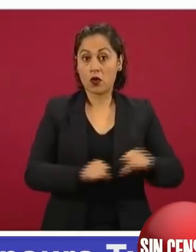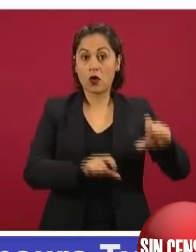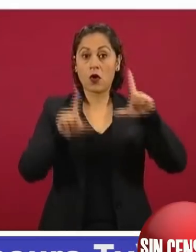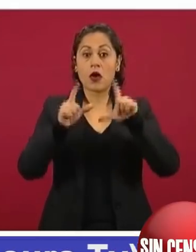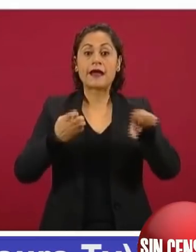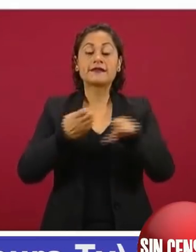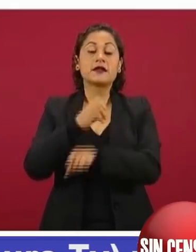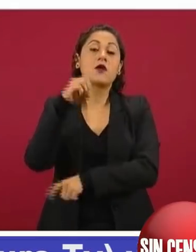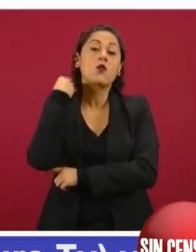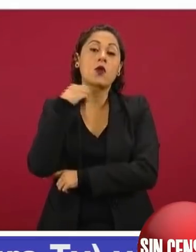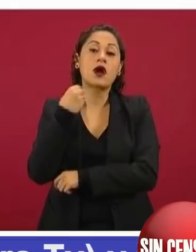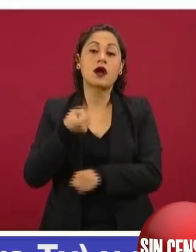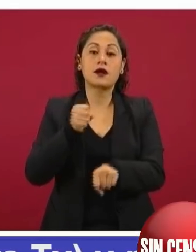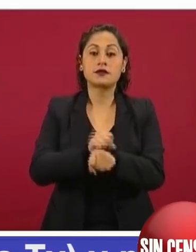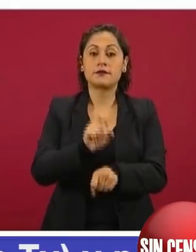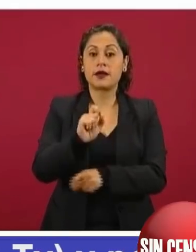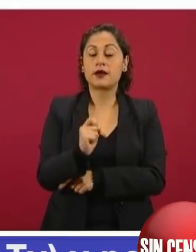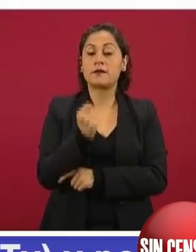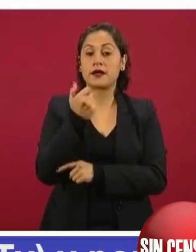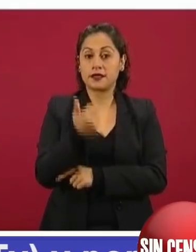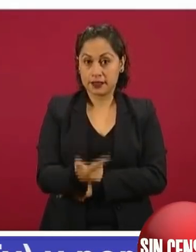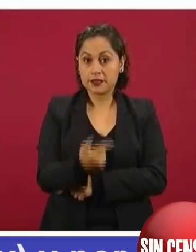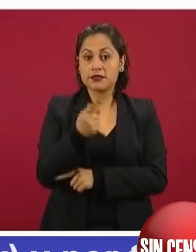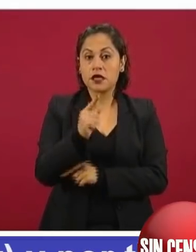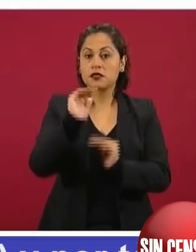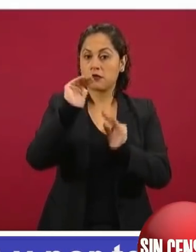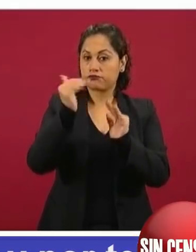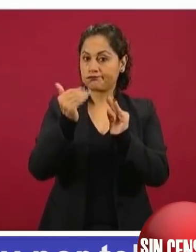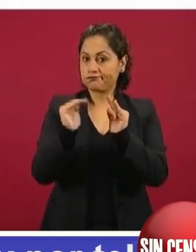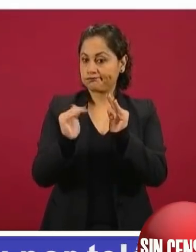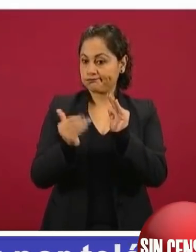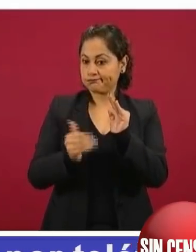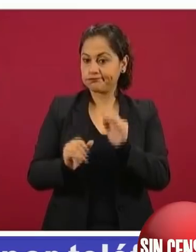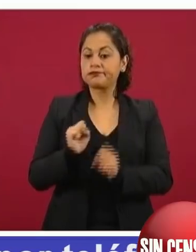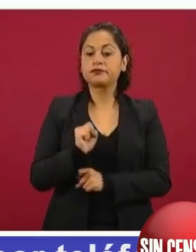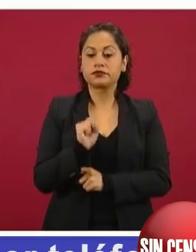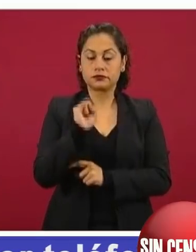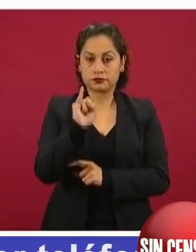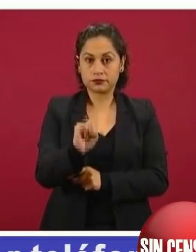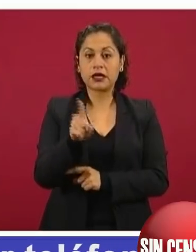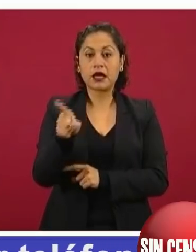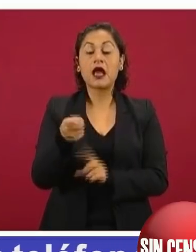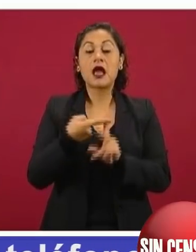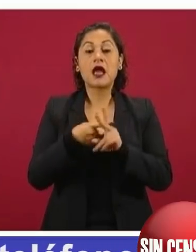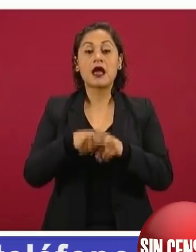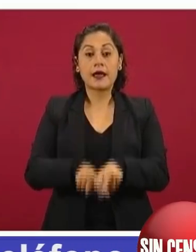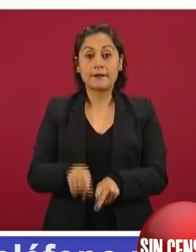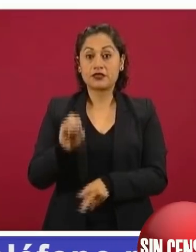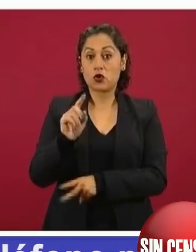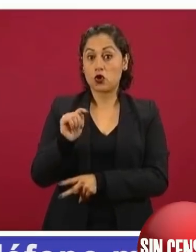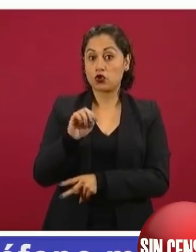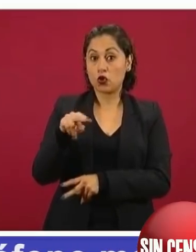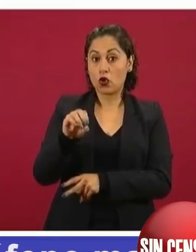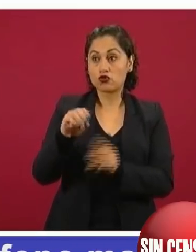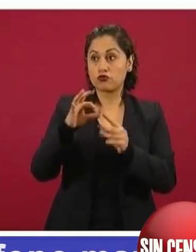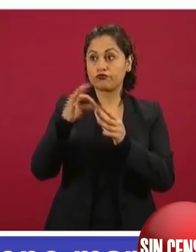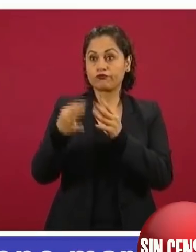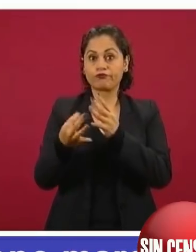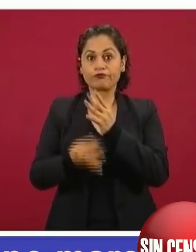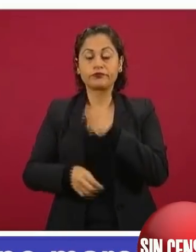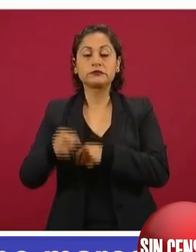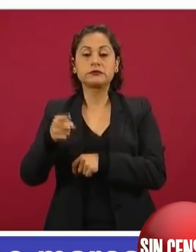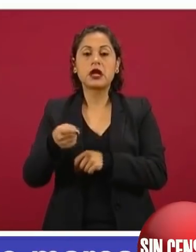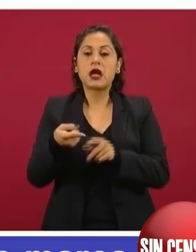desde la semana 27 también en descenso, con una pequeña exacerbación al inicio del otoño, pero en tendencia